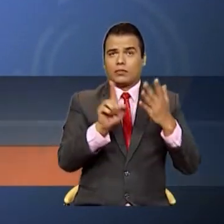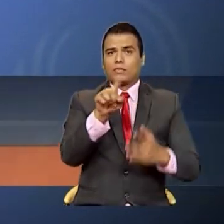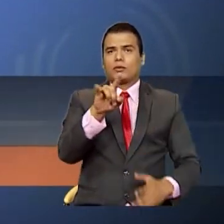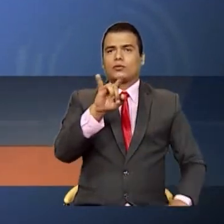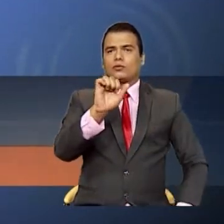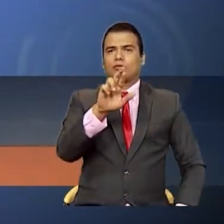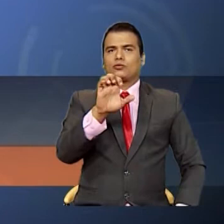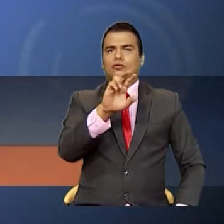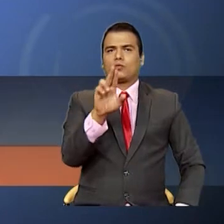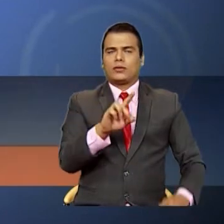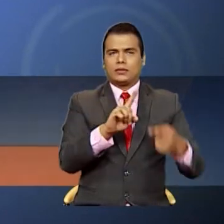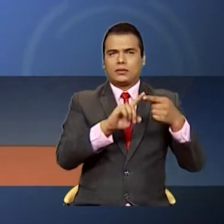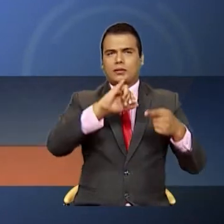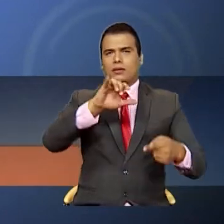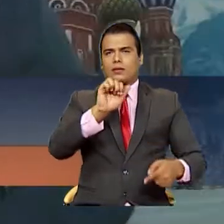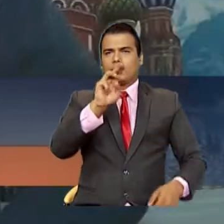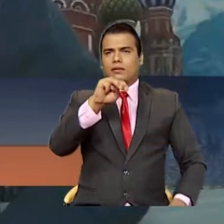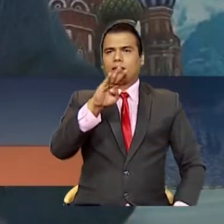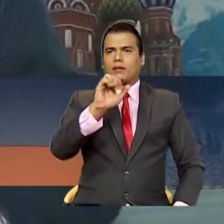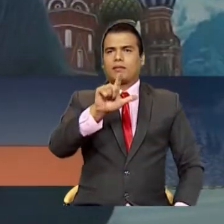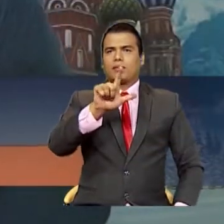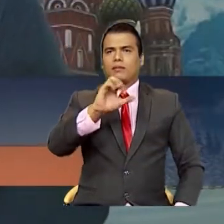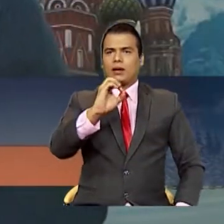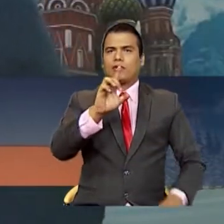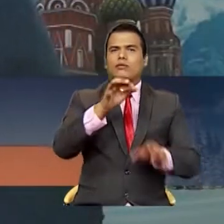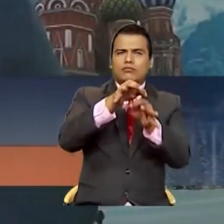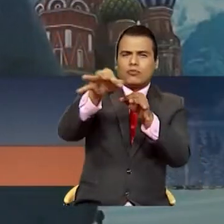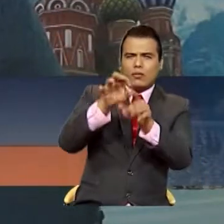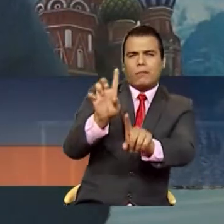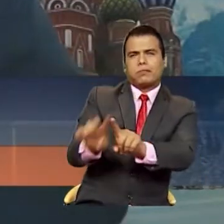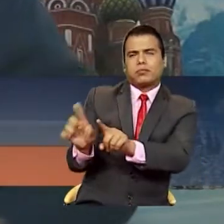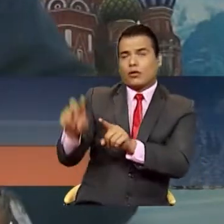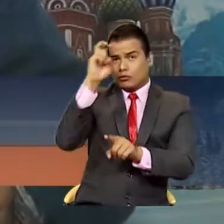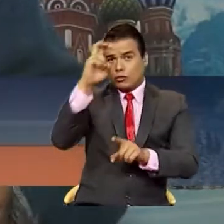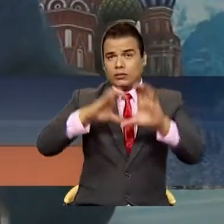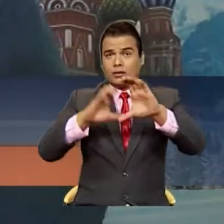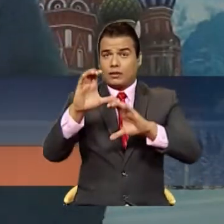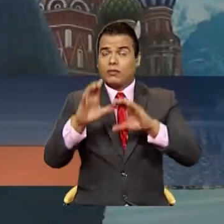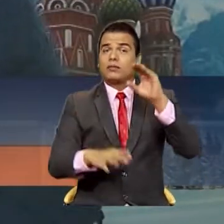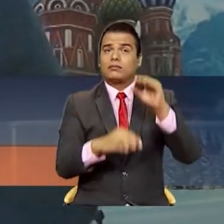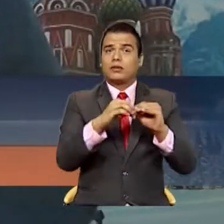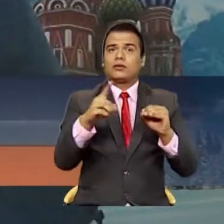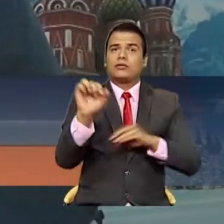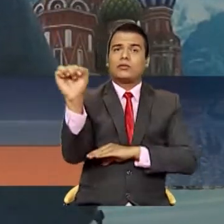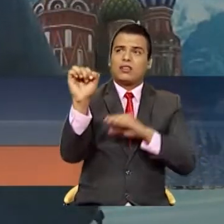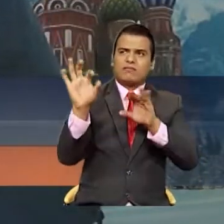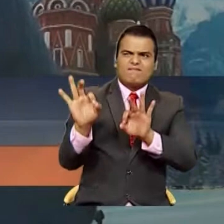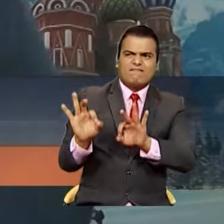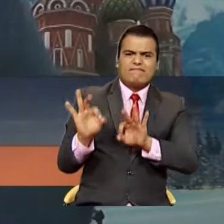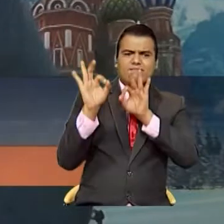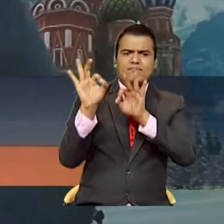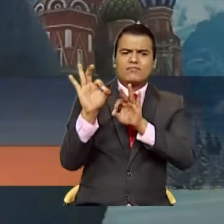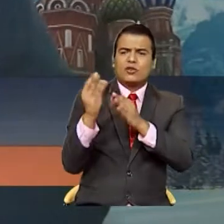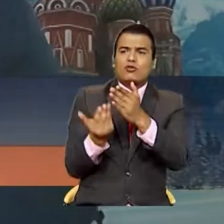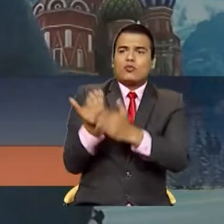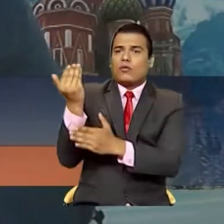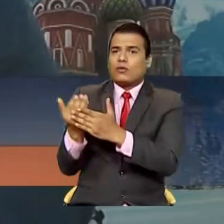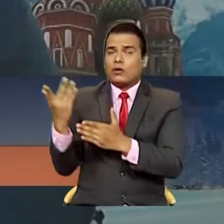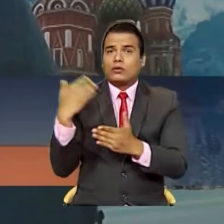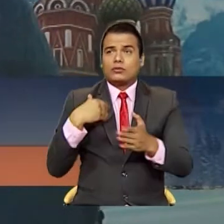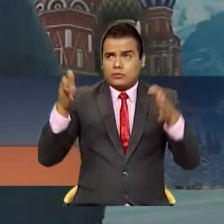norte del departamento. Además, se prohíbe la circulación en camionetas de alta gama que tengan